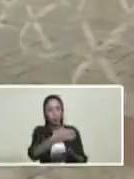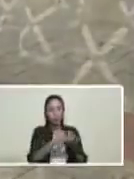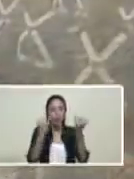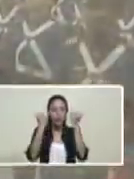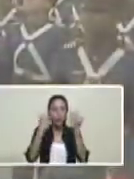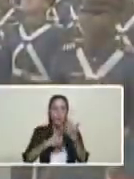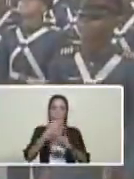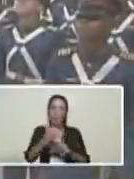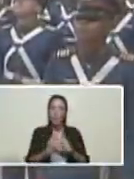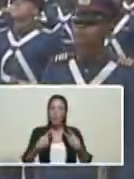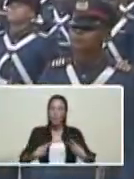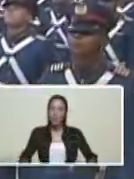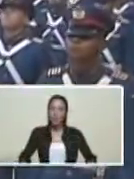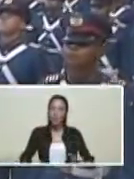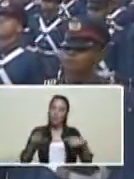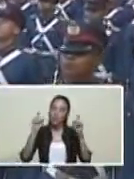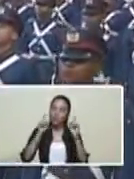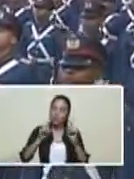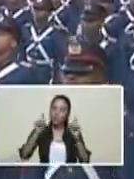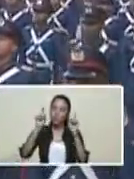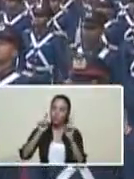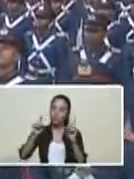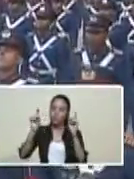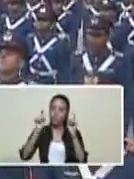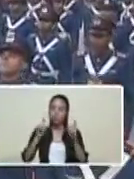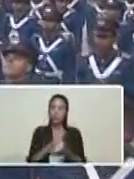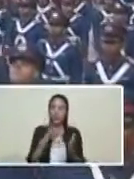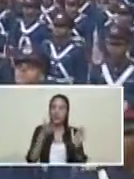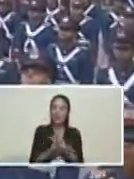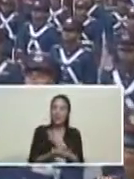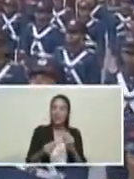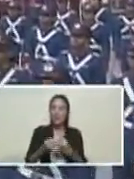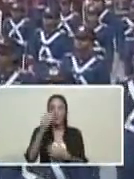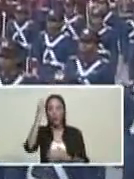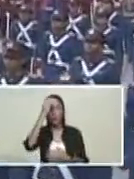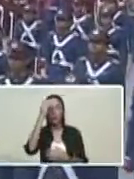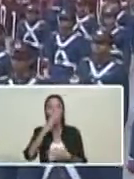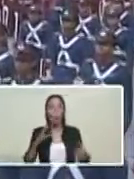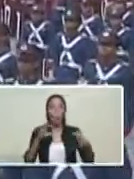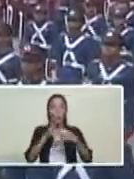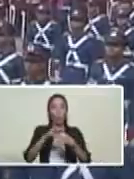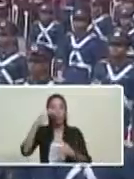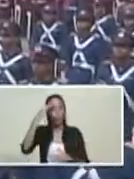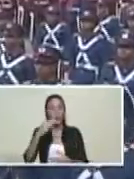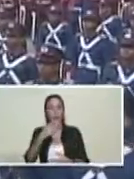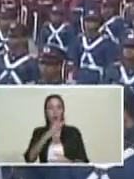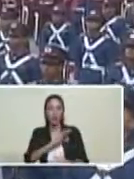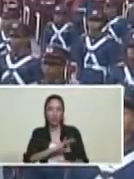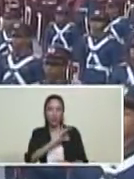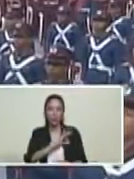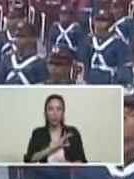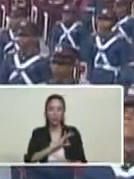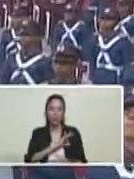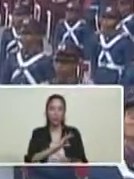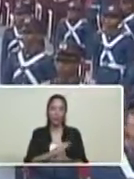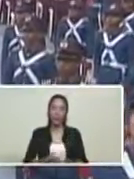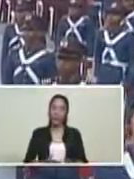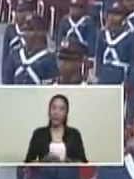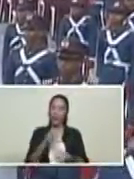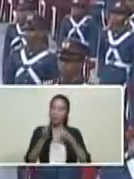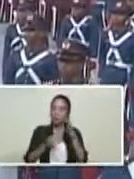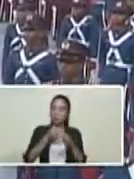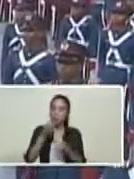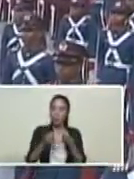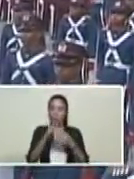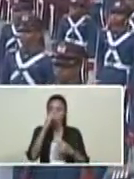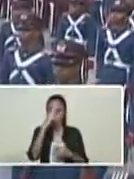proyecto legándonos elim valorar el concepto de la unión cívico-militar antes del cual sin